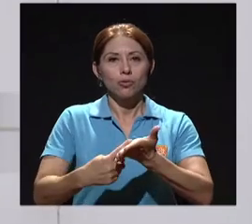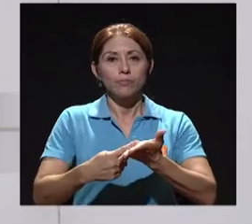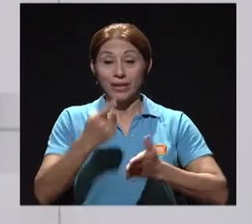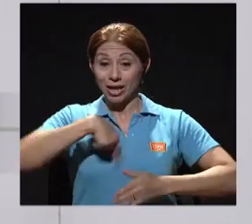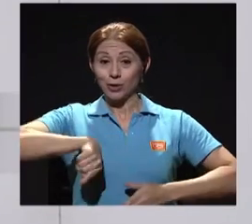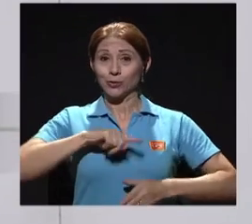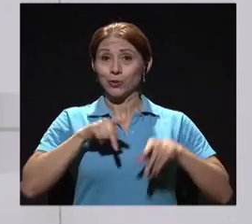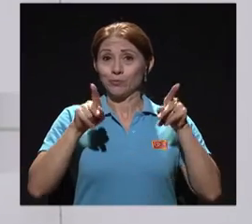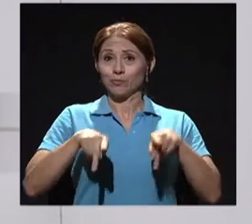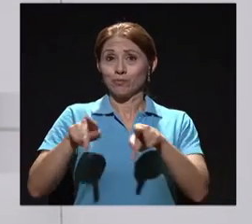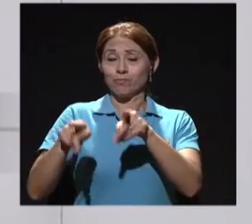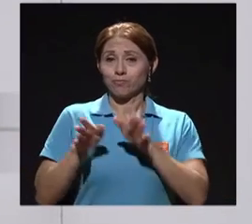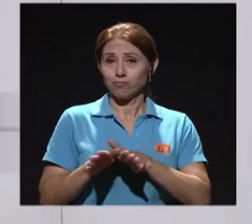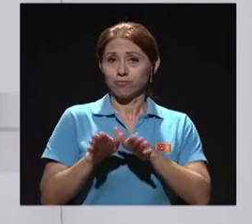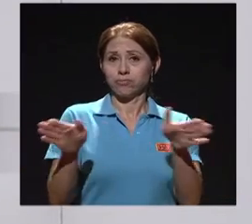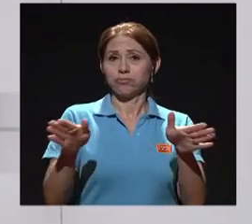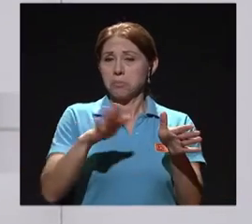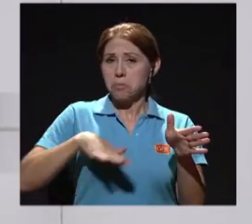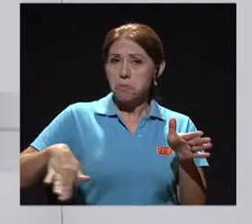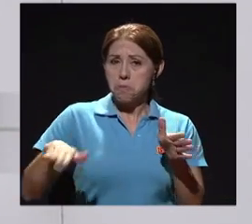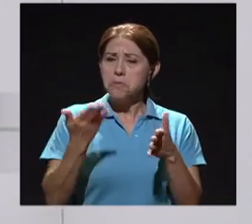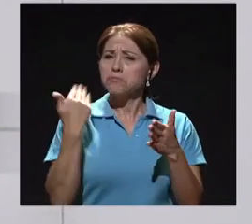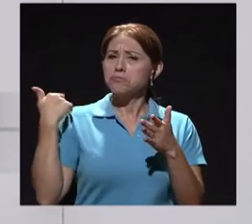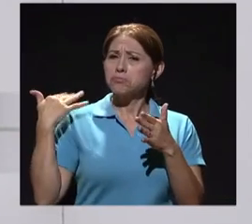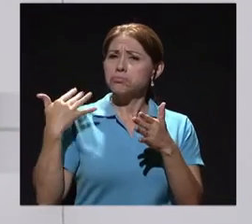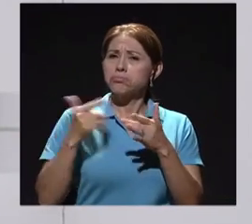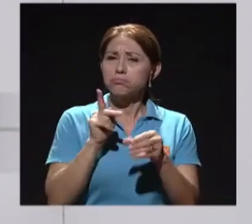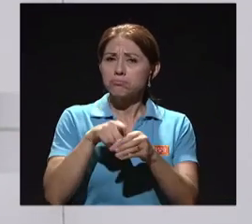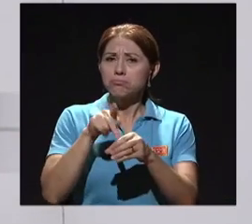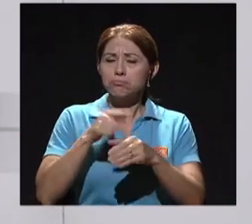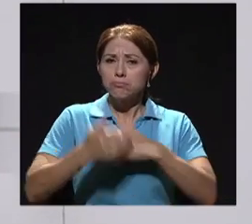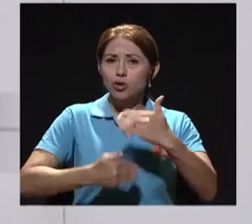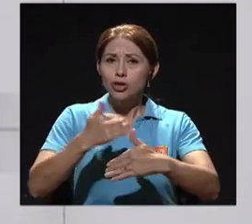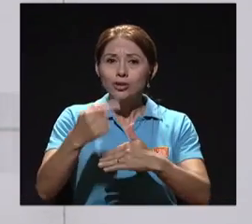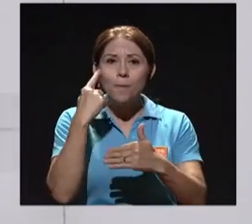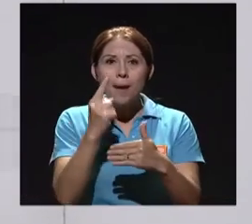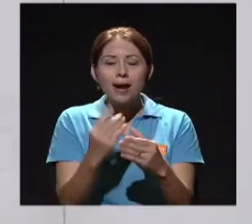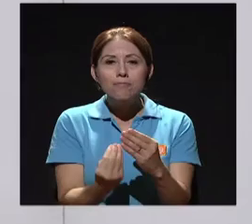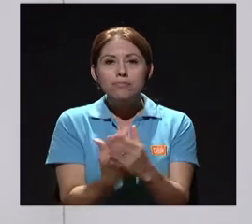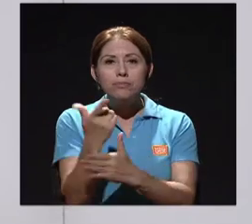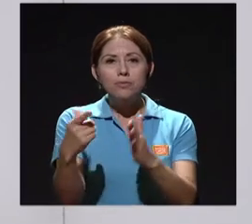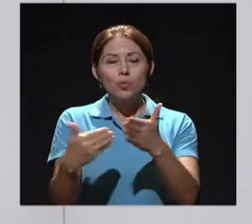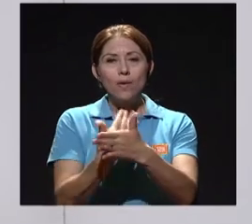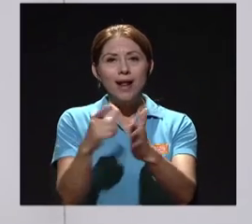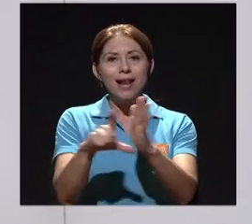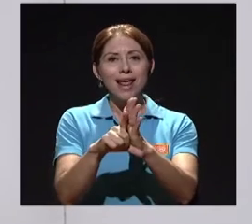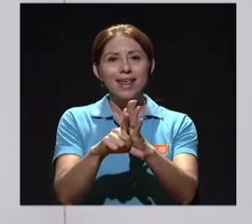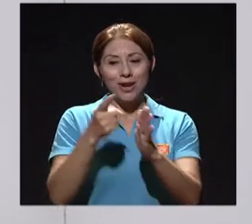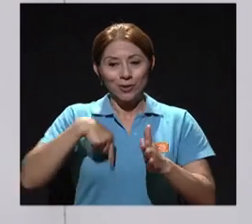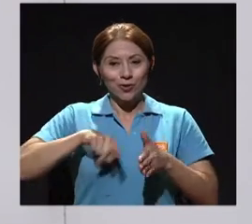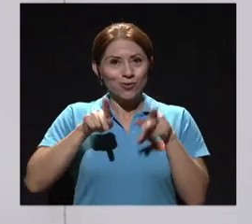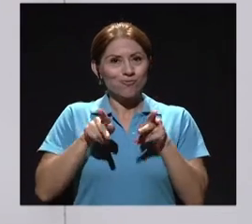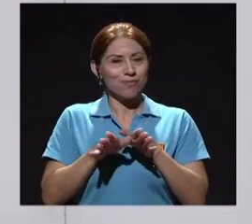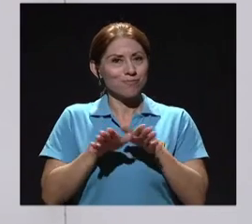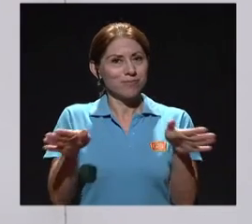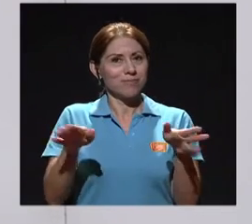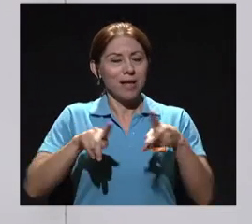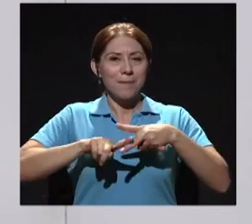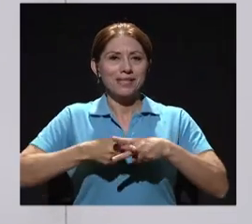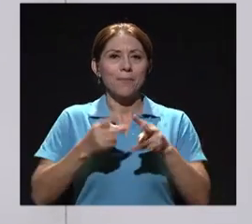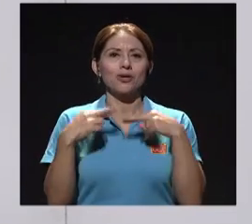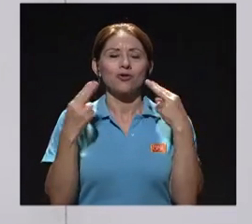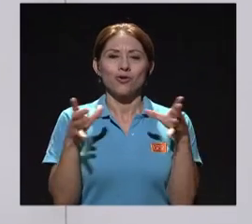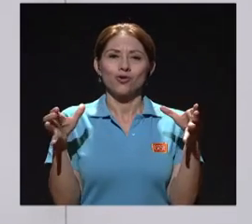hemos venido participando en el proceso para que hubiese nueva ley es cuando empezamos a reunirnos en una instancia que se llama